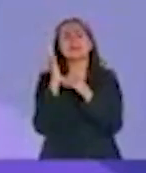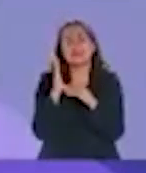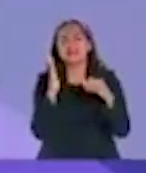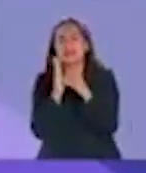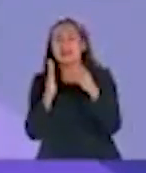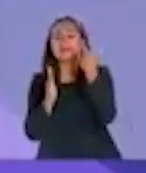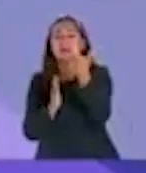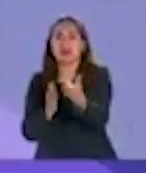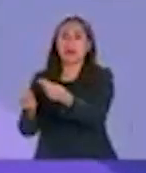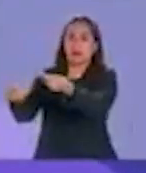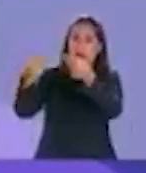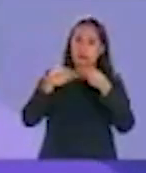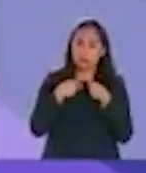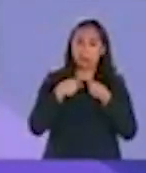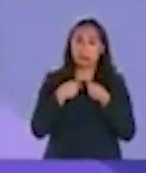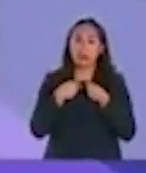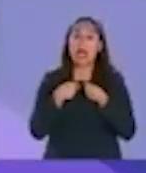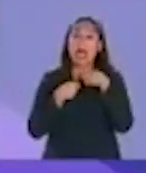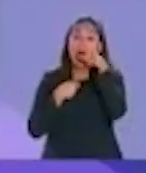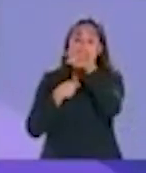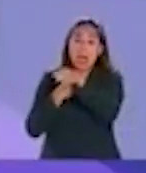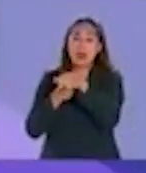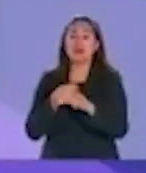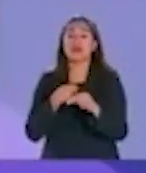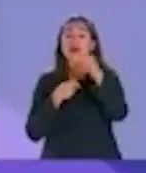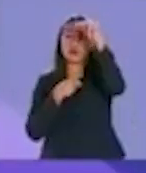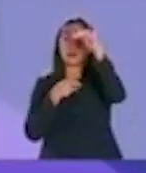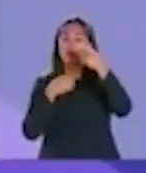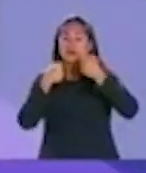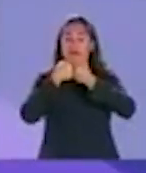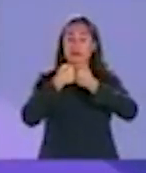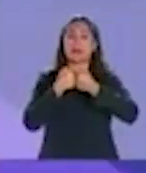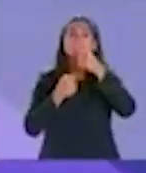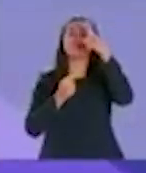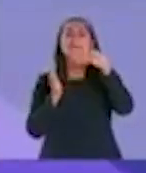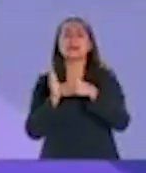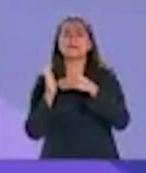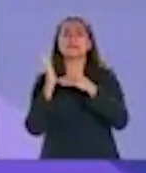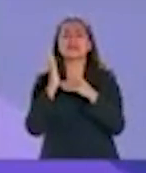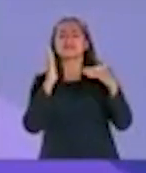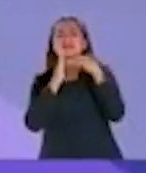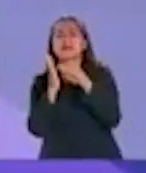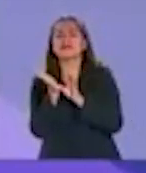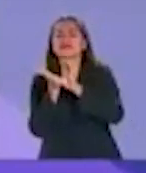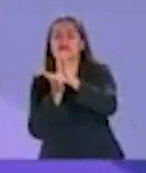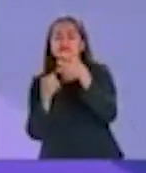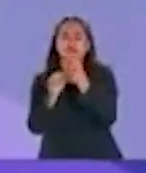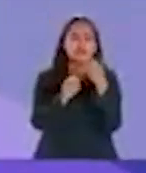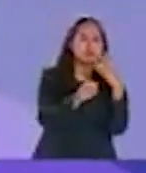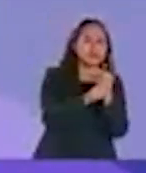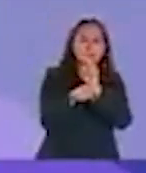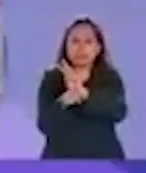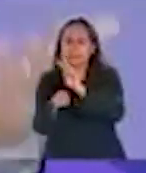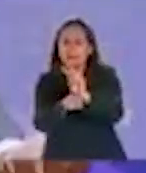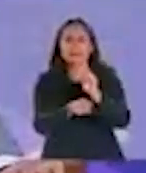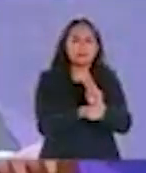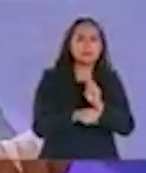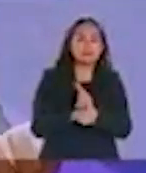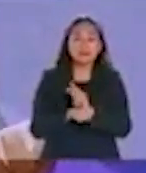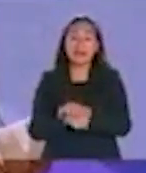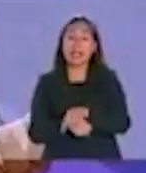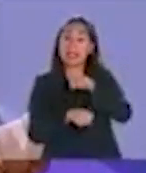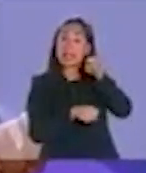a la frontera norte alrededor de mil millones de pesos en el tema del fondo de la frontera y muy poco dinero